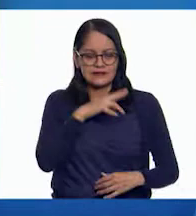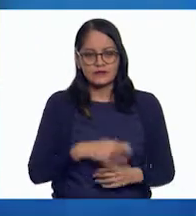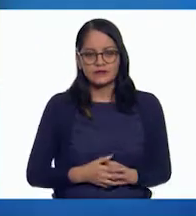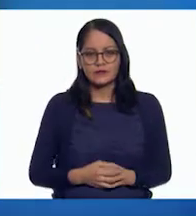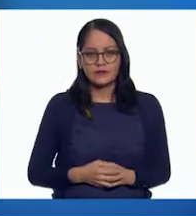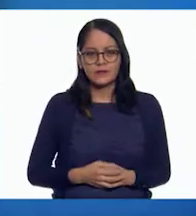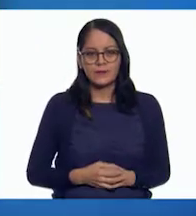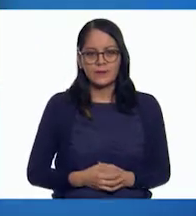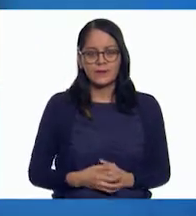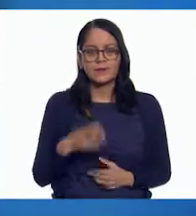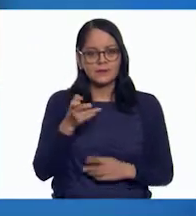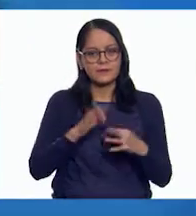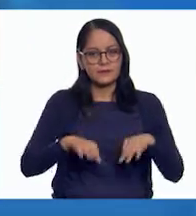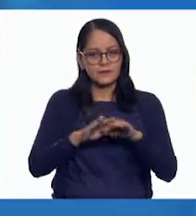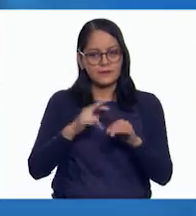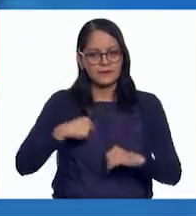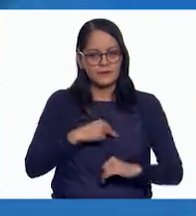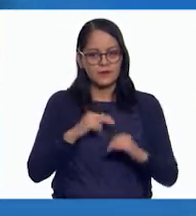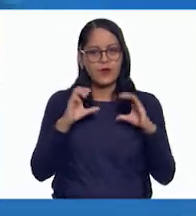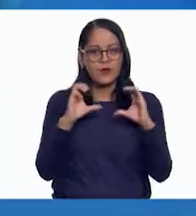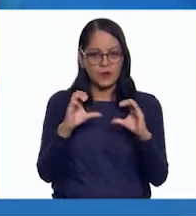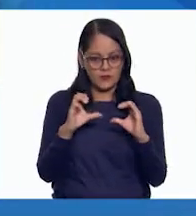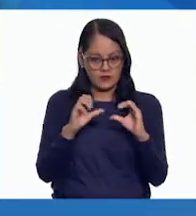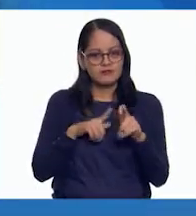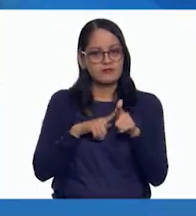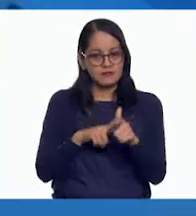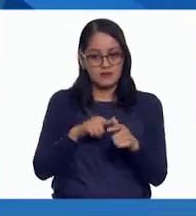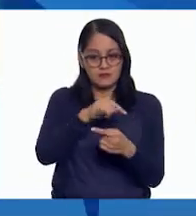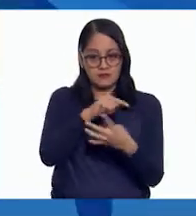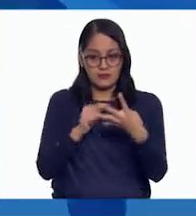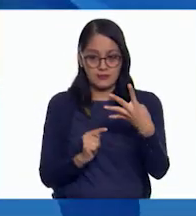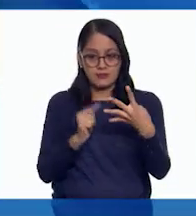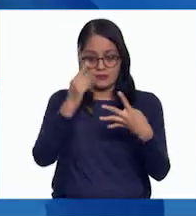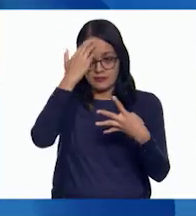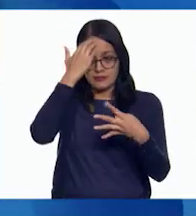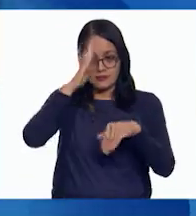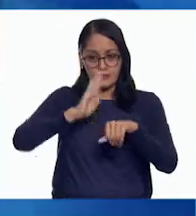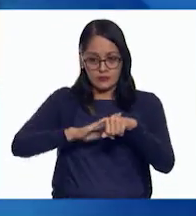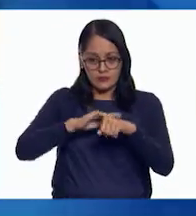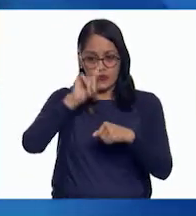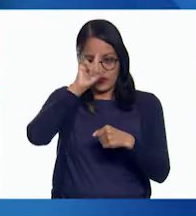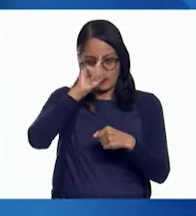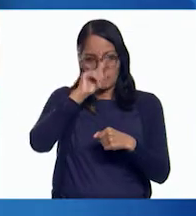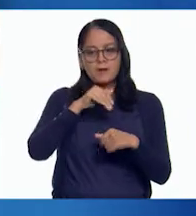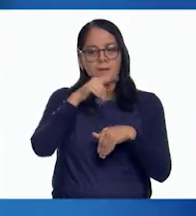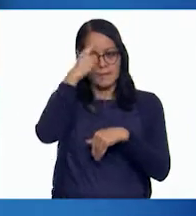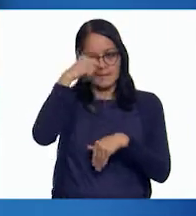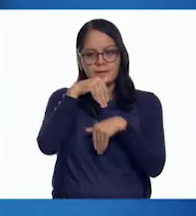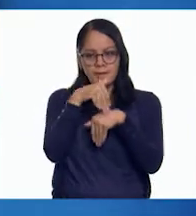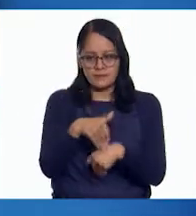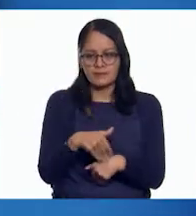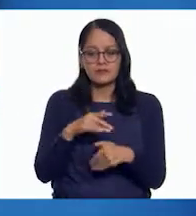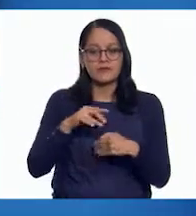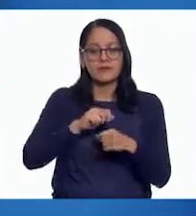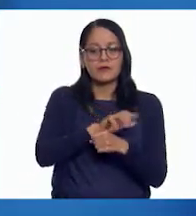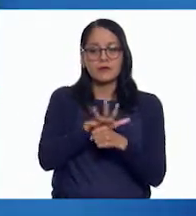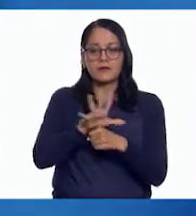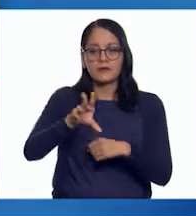las personas. Por eso hay que continuar cuidándonos siguiendo las buenas prácticas que ya todos conocemos para evitar